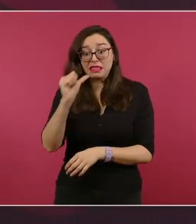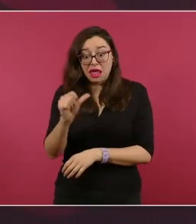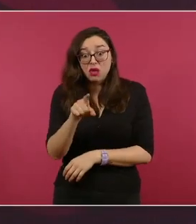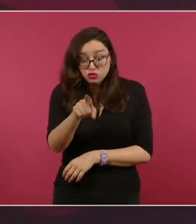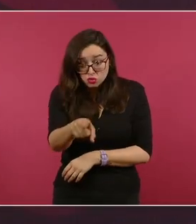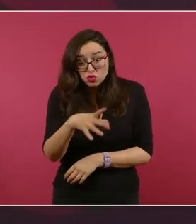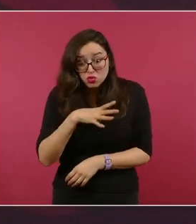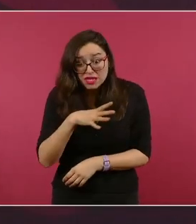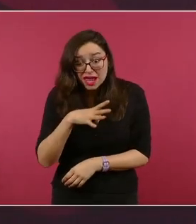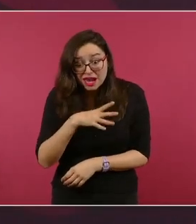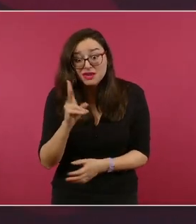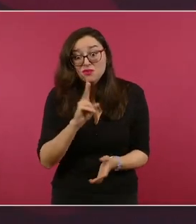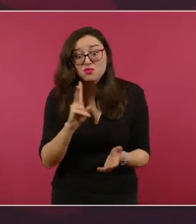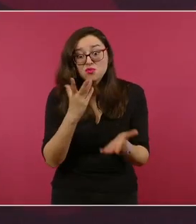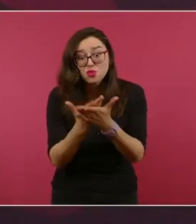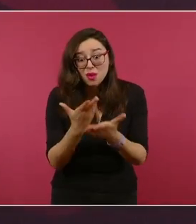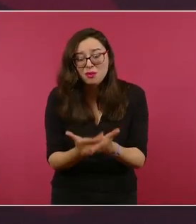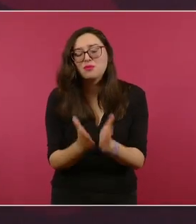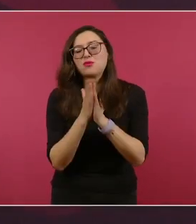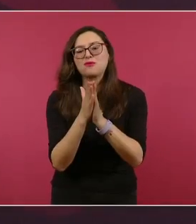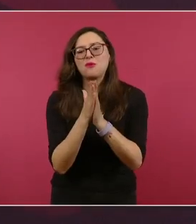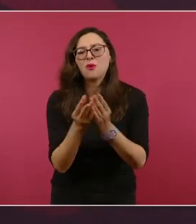¿sí?, si nos los presentan,